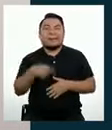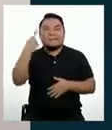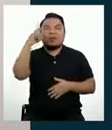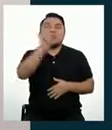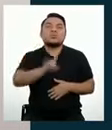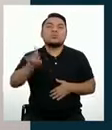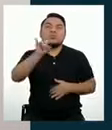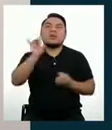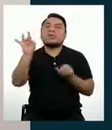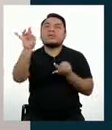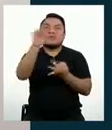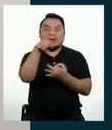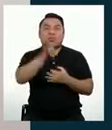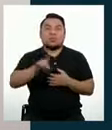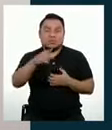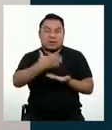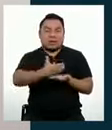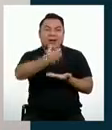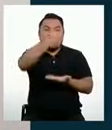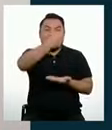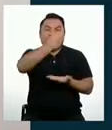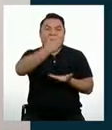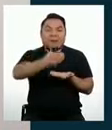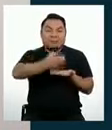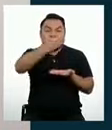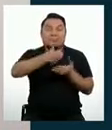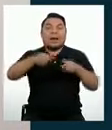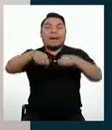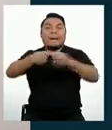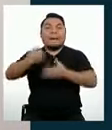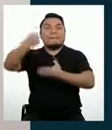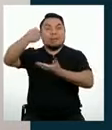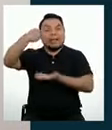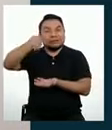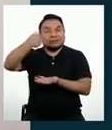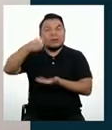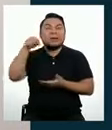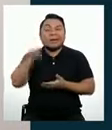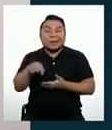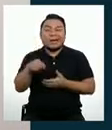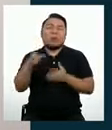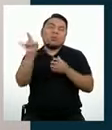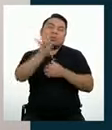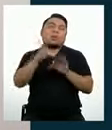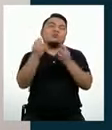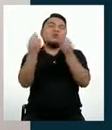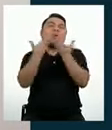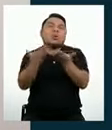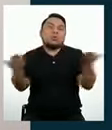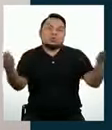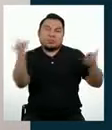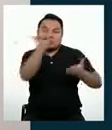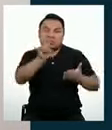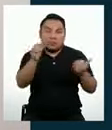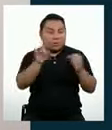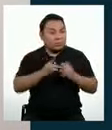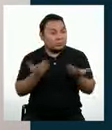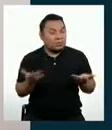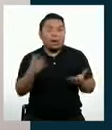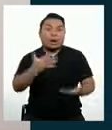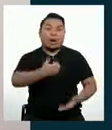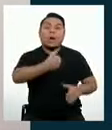para usos diferentes. Con el plástico se han hecho muchos objetos que actualmente usamos,